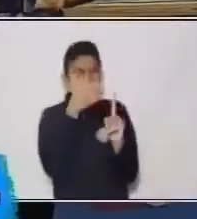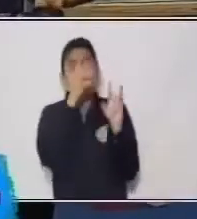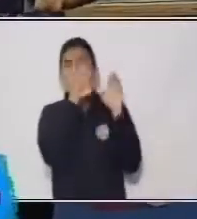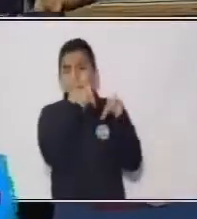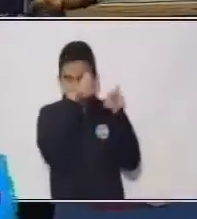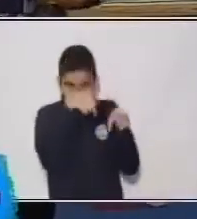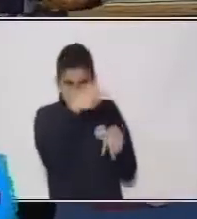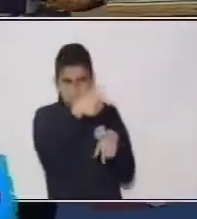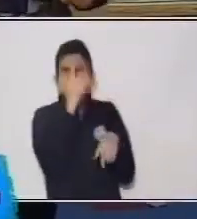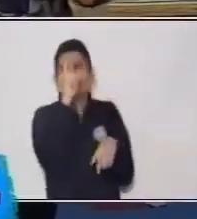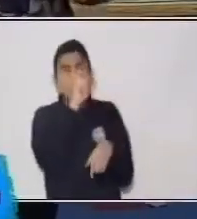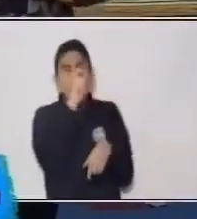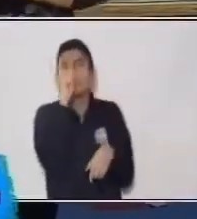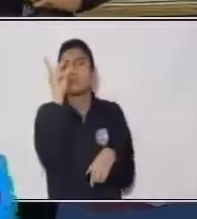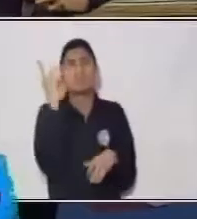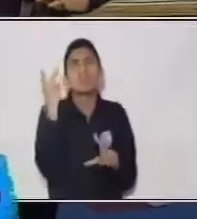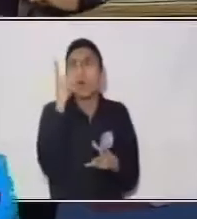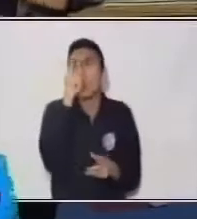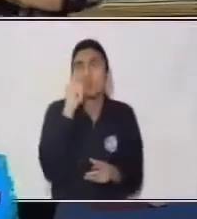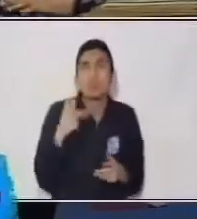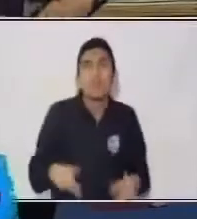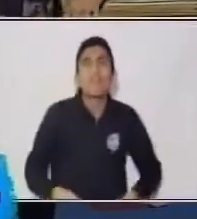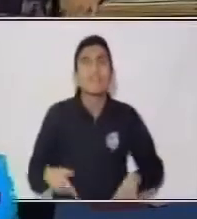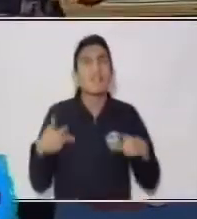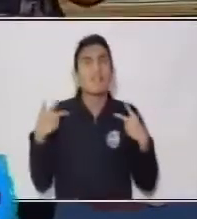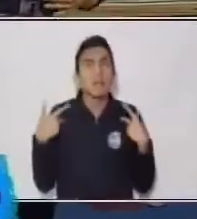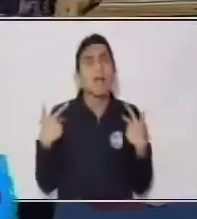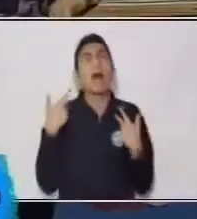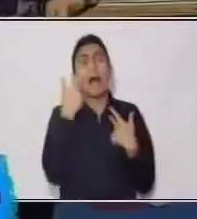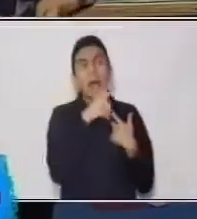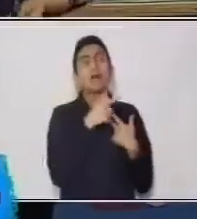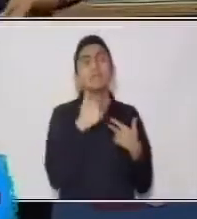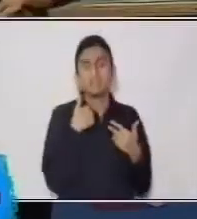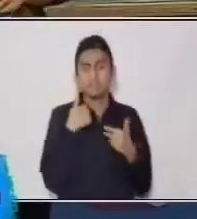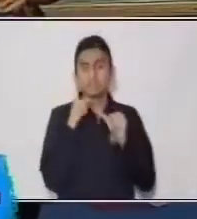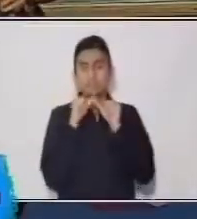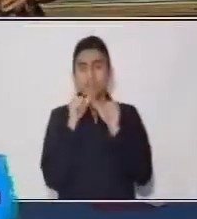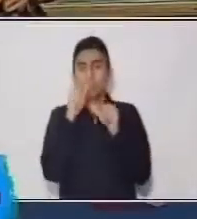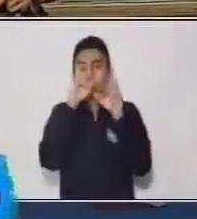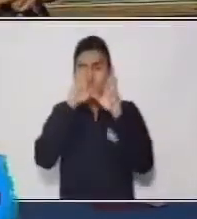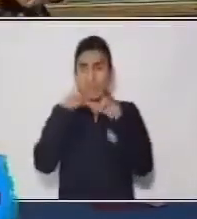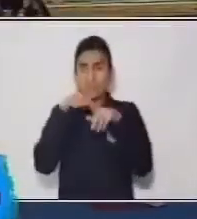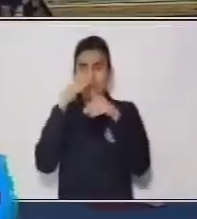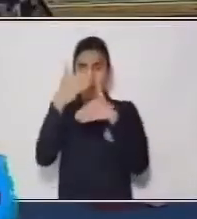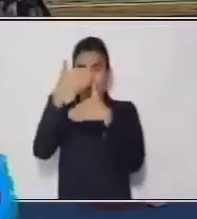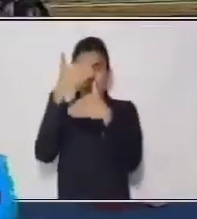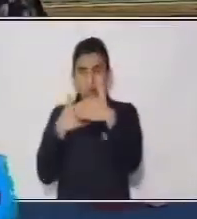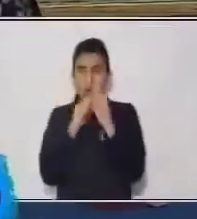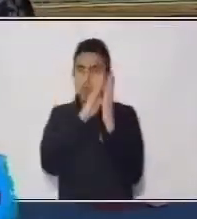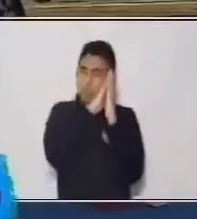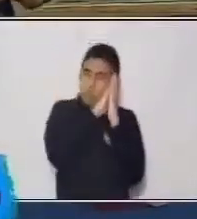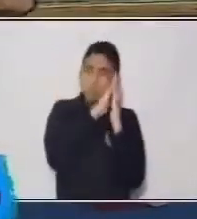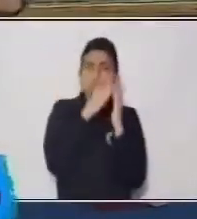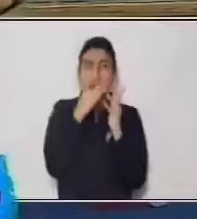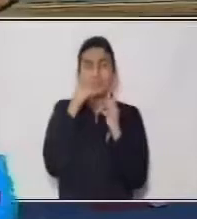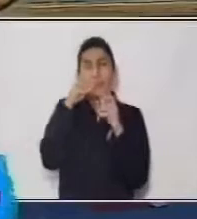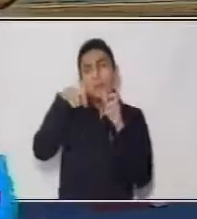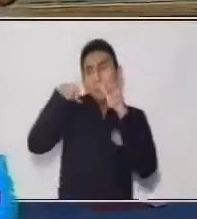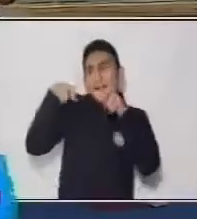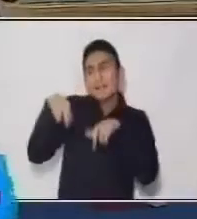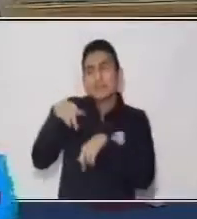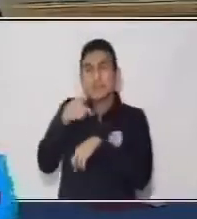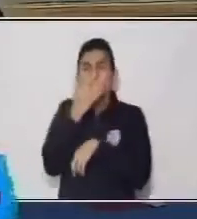tenían dónde vivir, entonces dormían en las aceras del portal. Y entre esos mendigos, esos